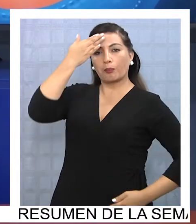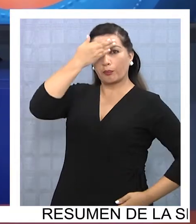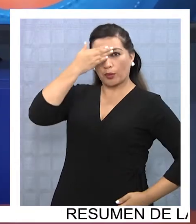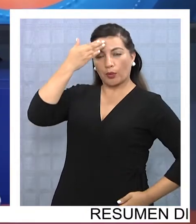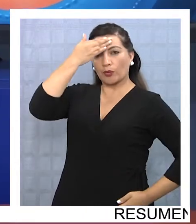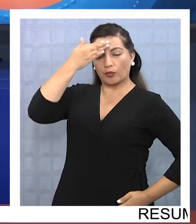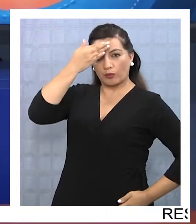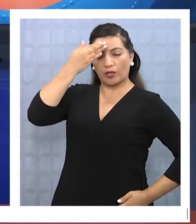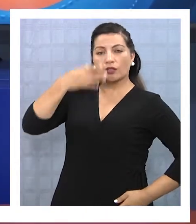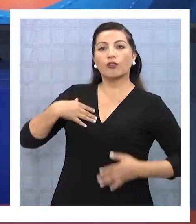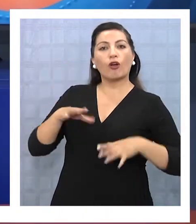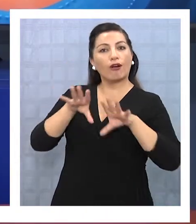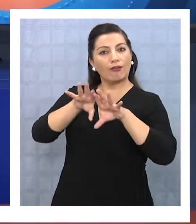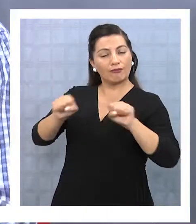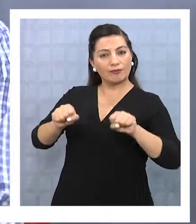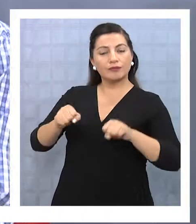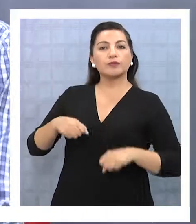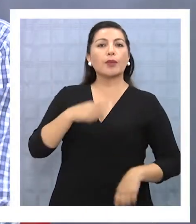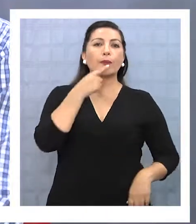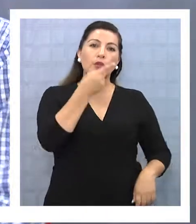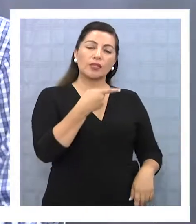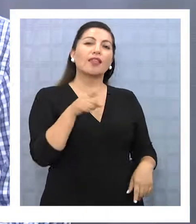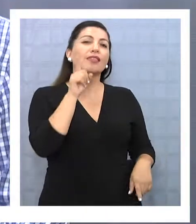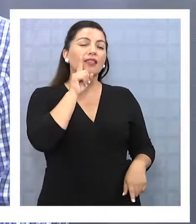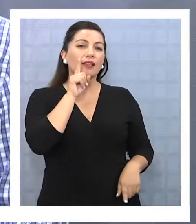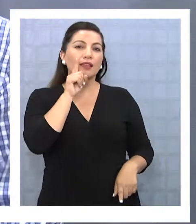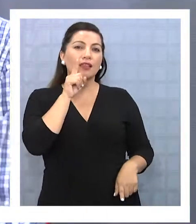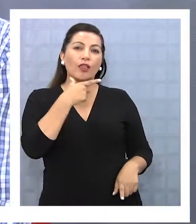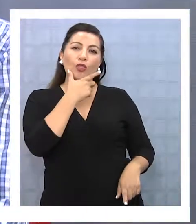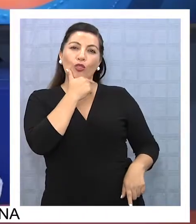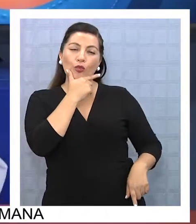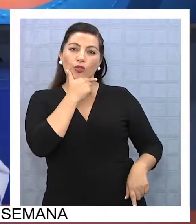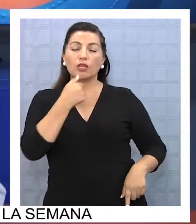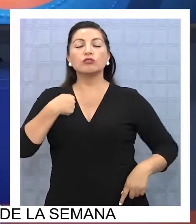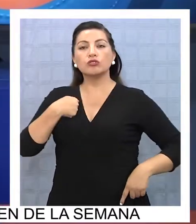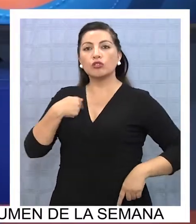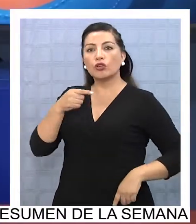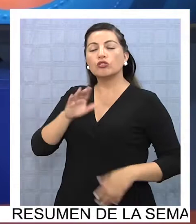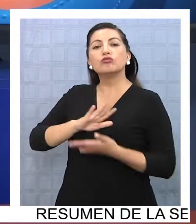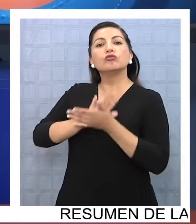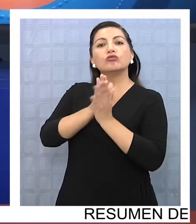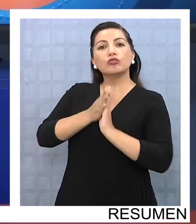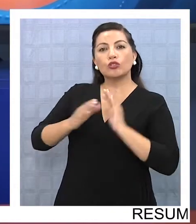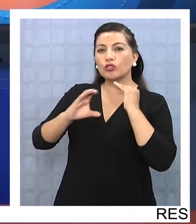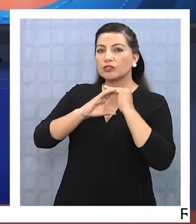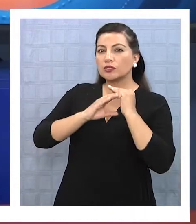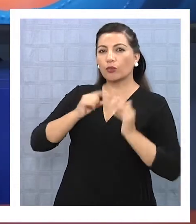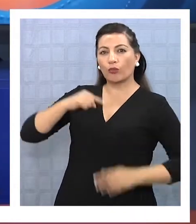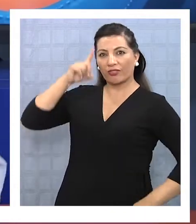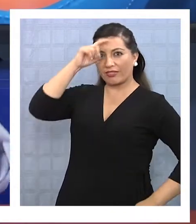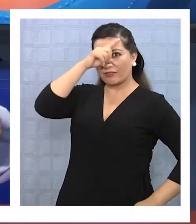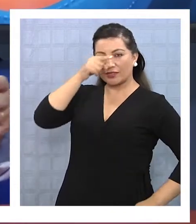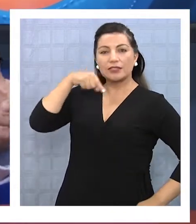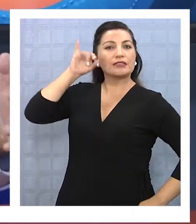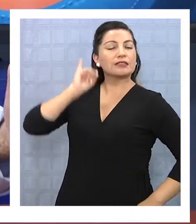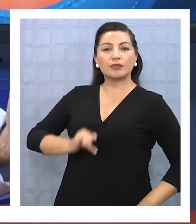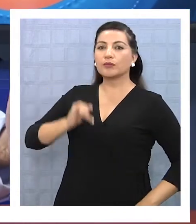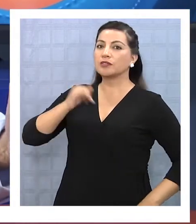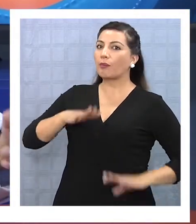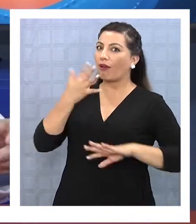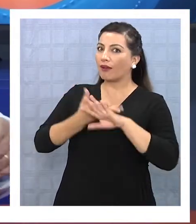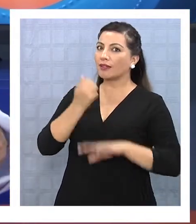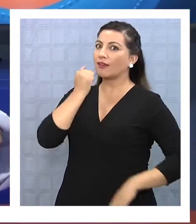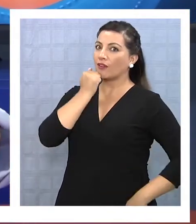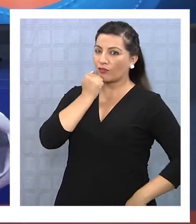preocupado y comprometido con ese censo. ¿Usted tenía sus aprensiones respecto de este censo? Bueno, todos los censos son muy difíciles y siempre se cometen